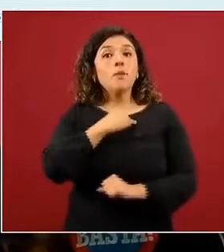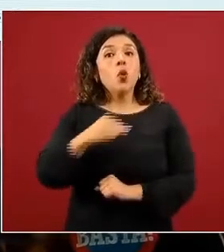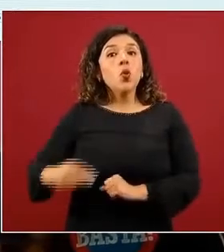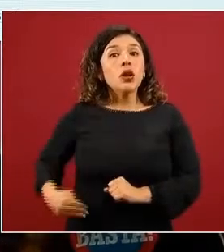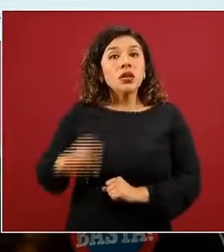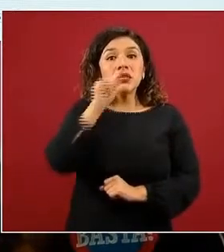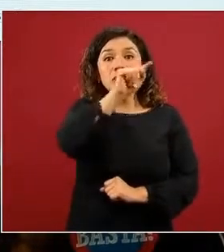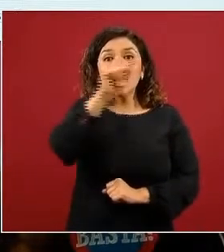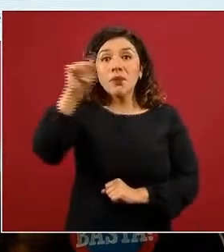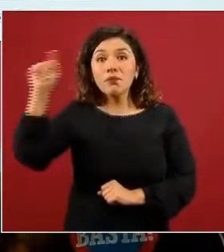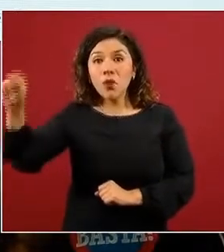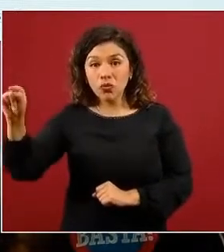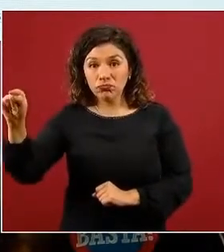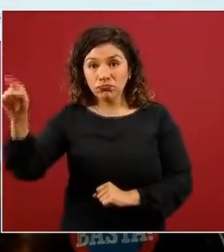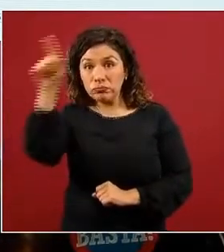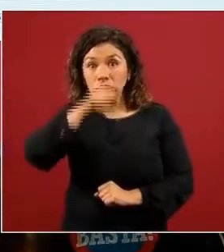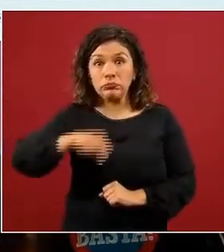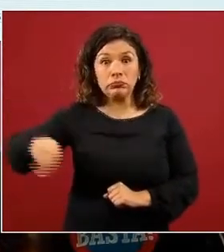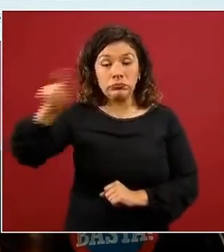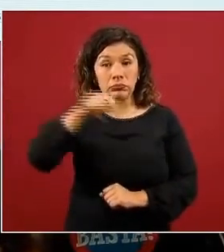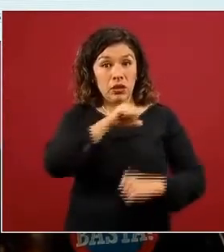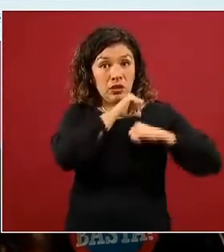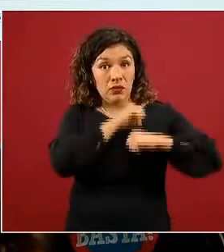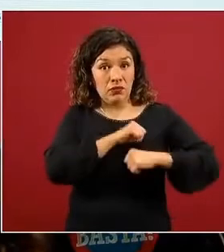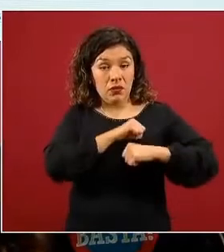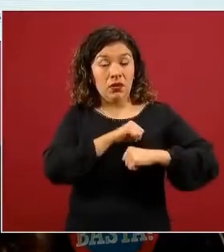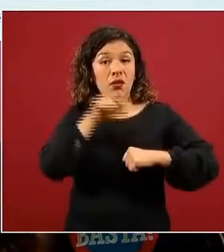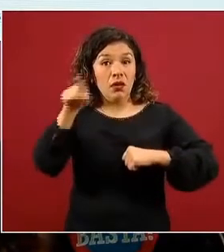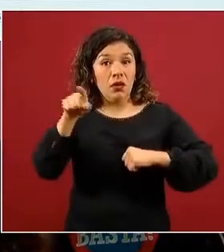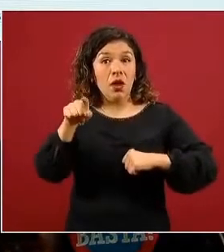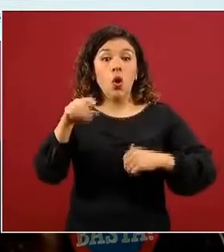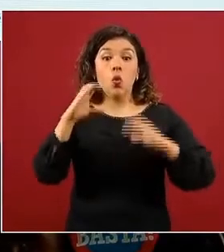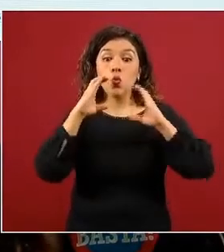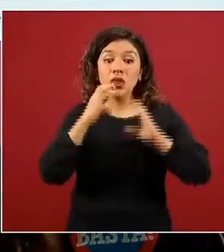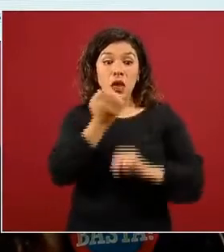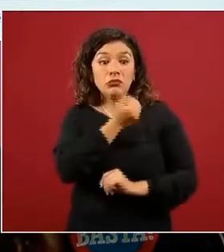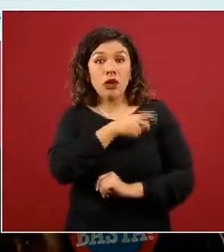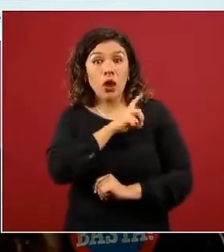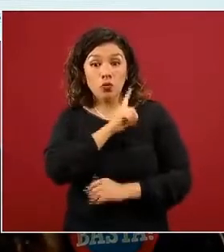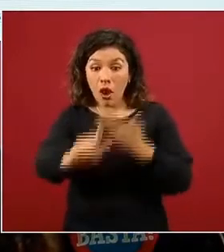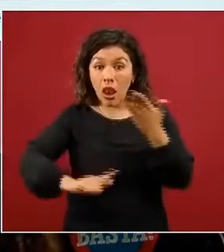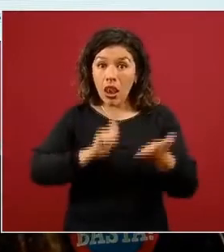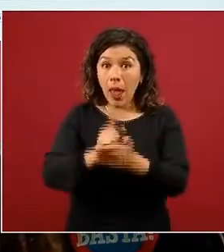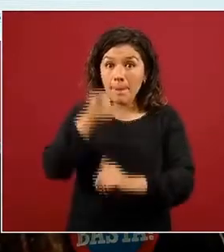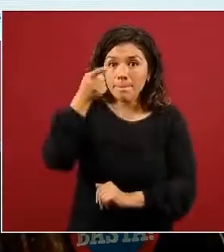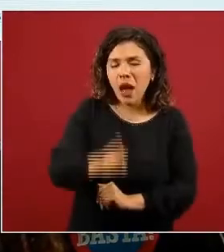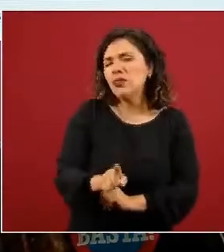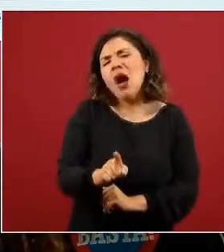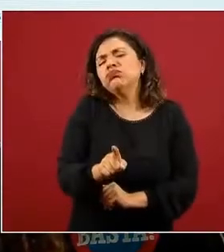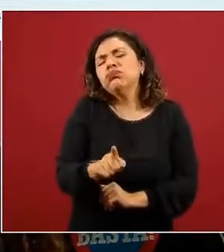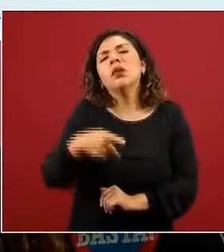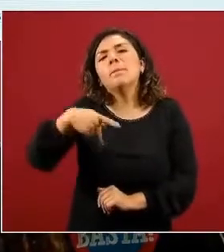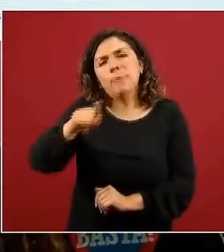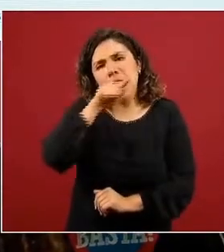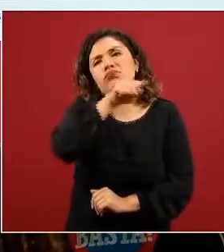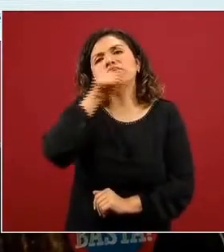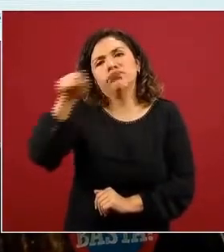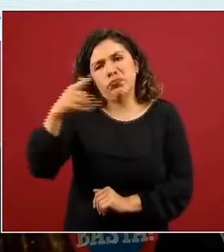municipales. Las autoridades municipales no son autoridades sanitarias por ley, pero tienen, desde